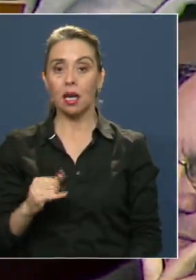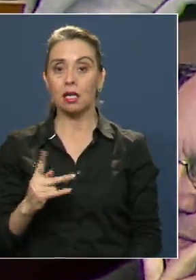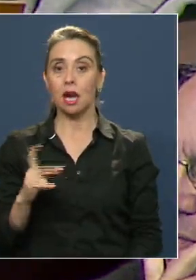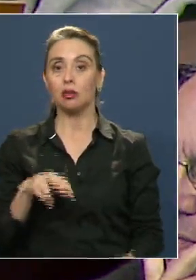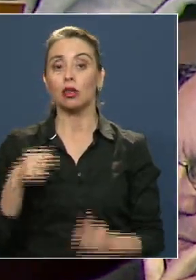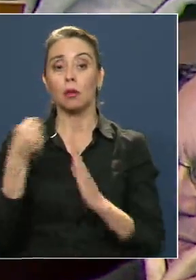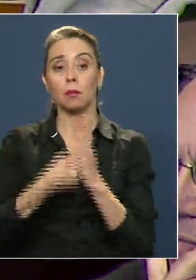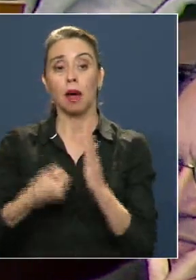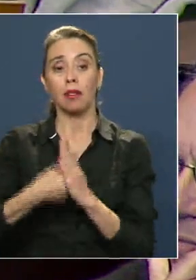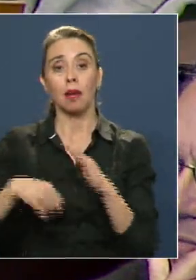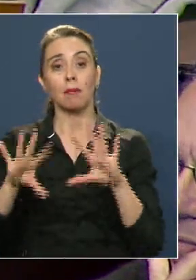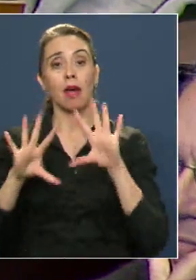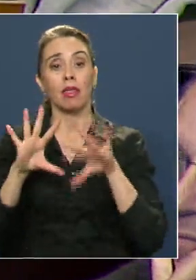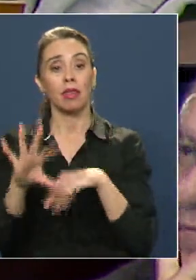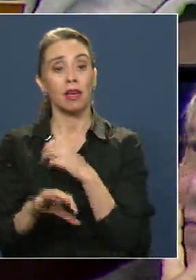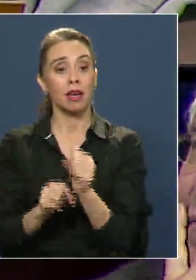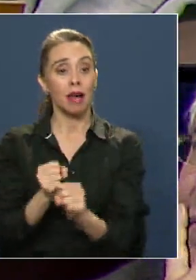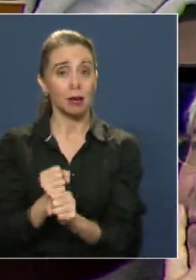que ha durado más de una década.